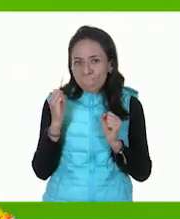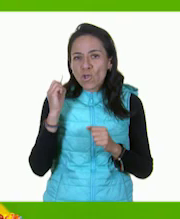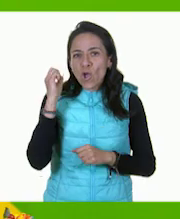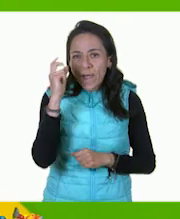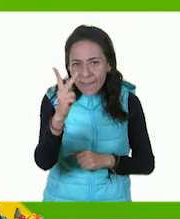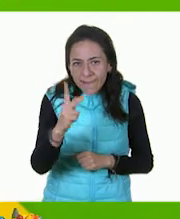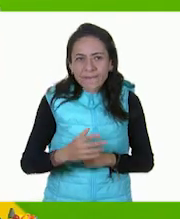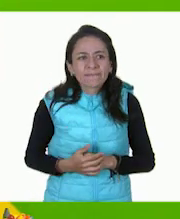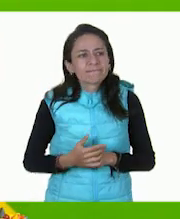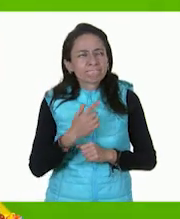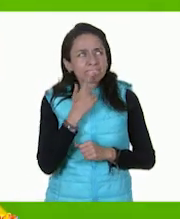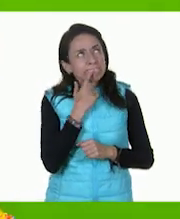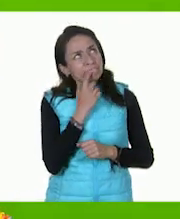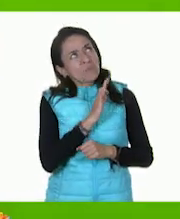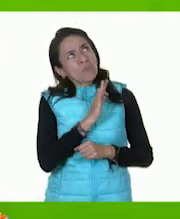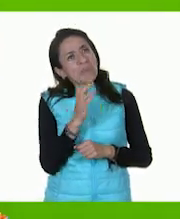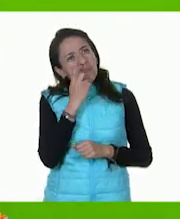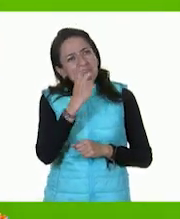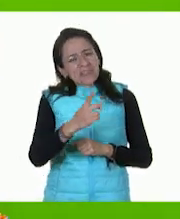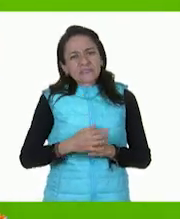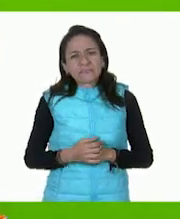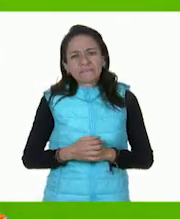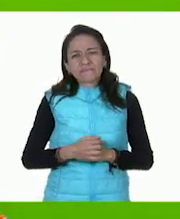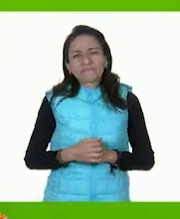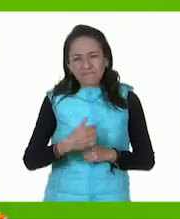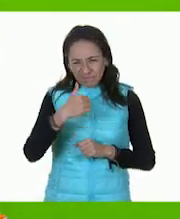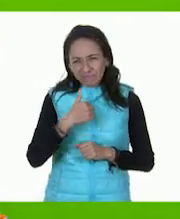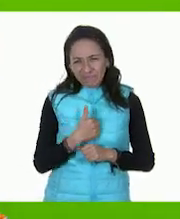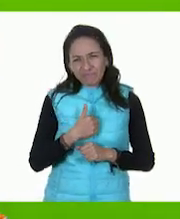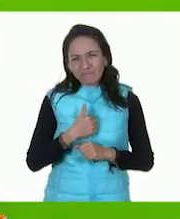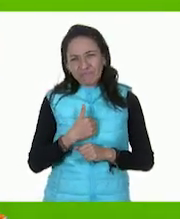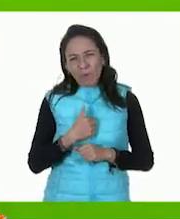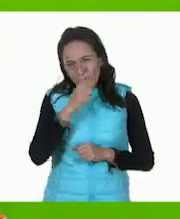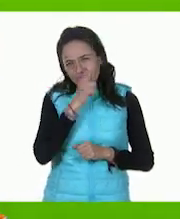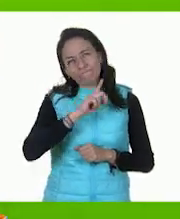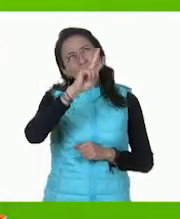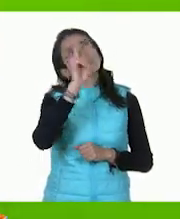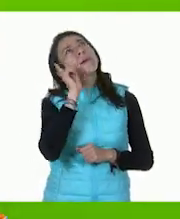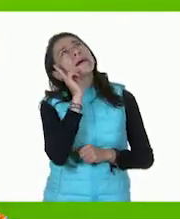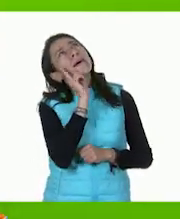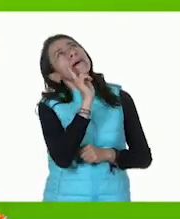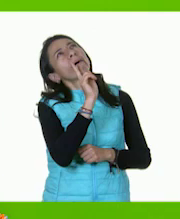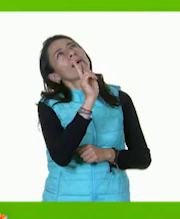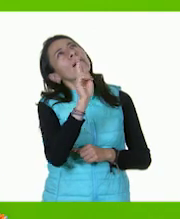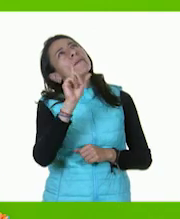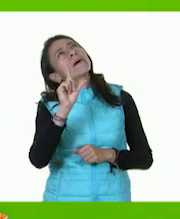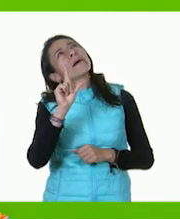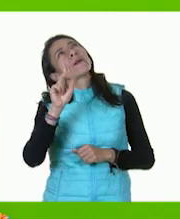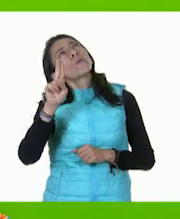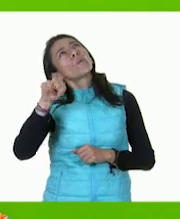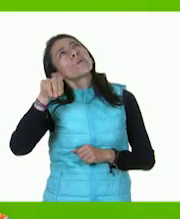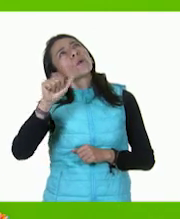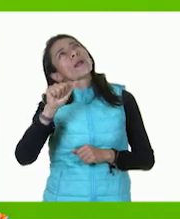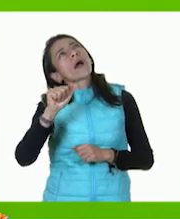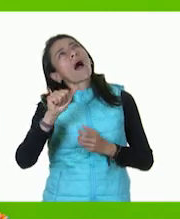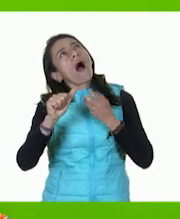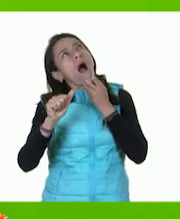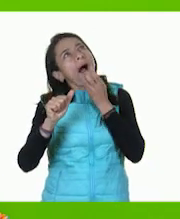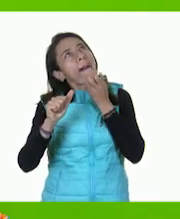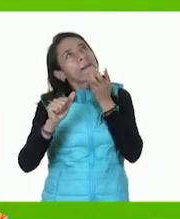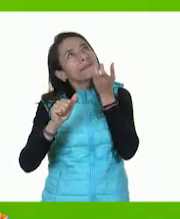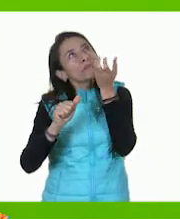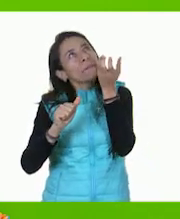Yo diría algo como esto. Estaba mirando la luna mientras comía mi tuna cuando pasó una mariposa